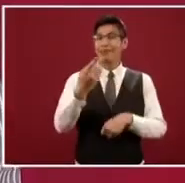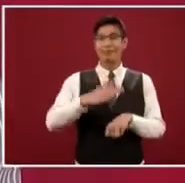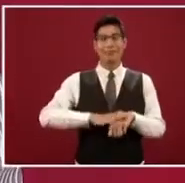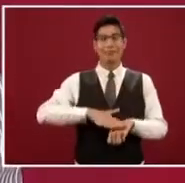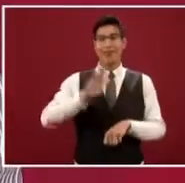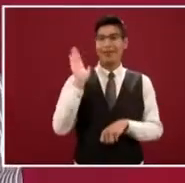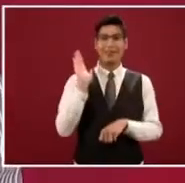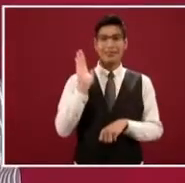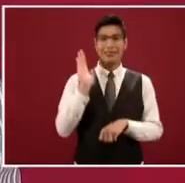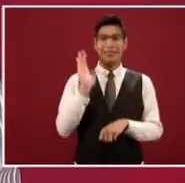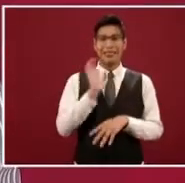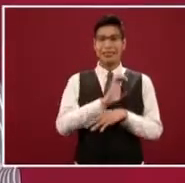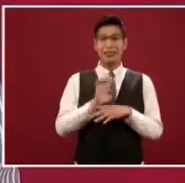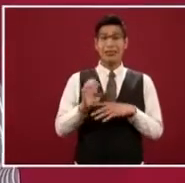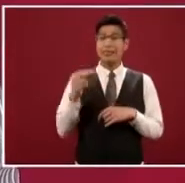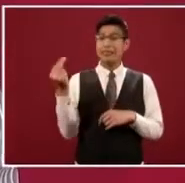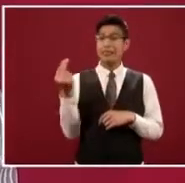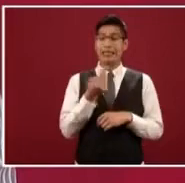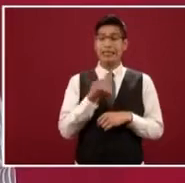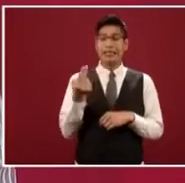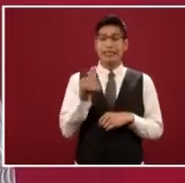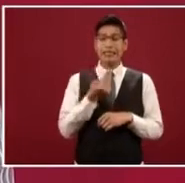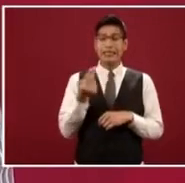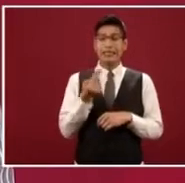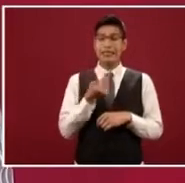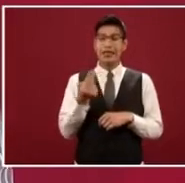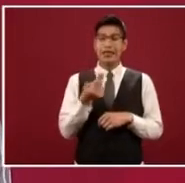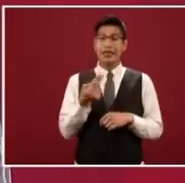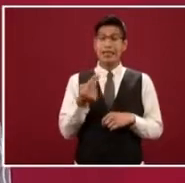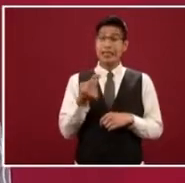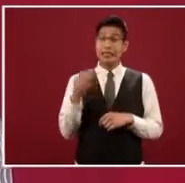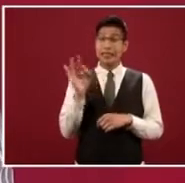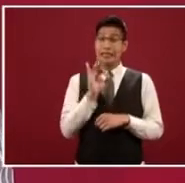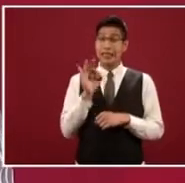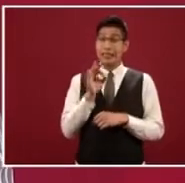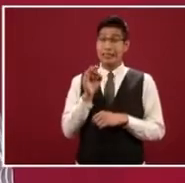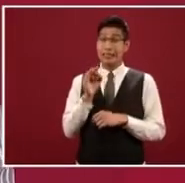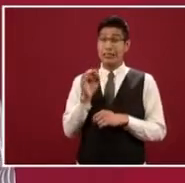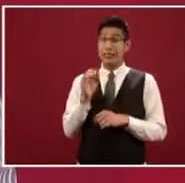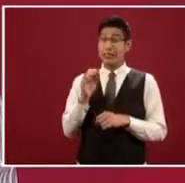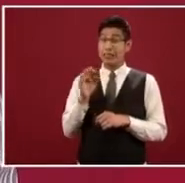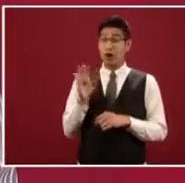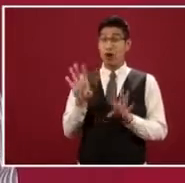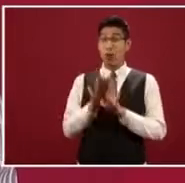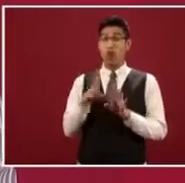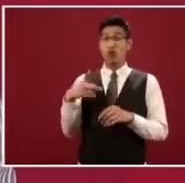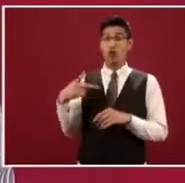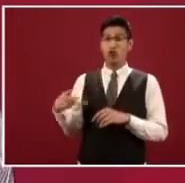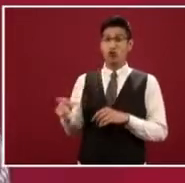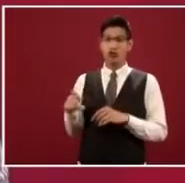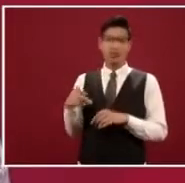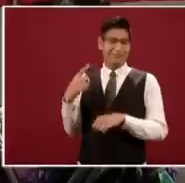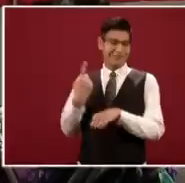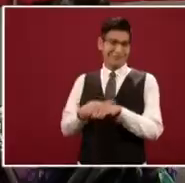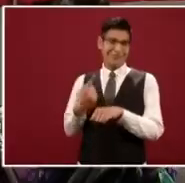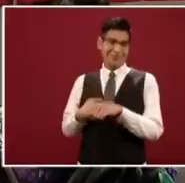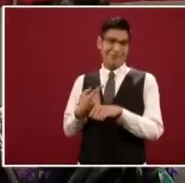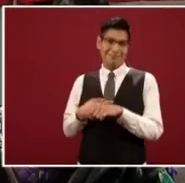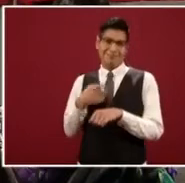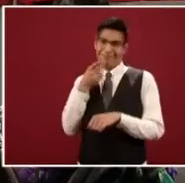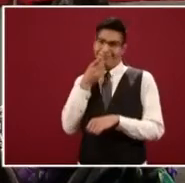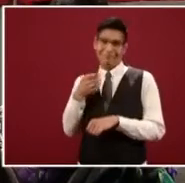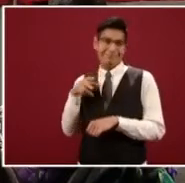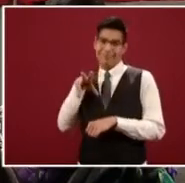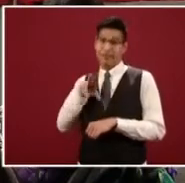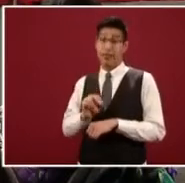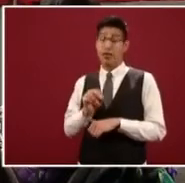confiarse innecesariamente, como si realmente se hubiera descartado la infección por el coronavirus. Y el segundo requisito